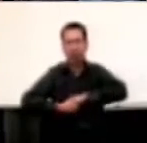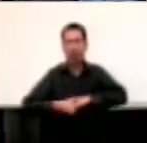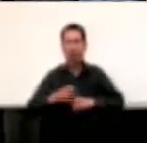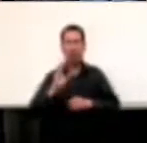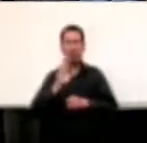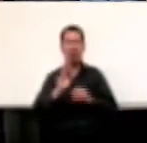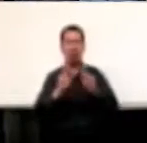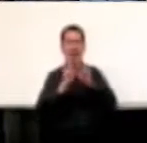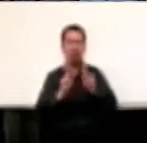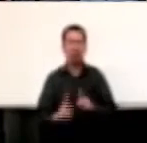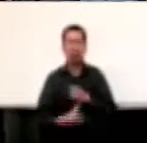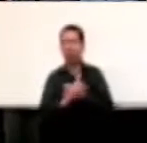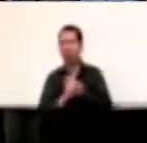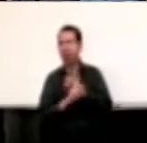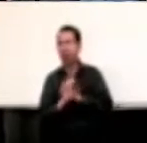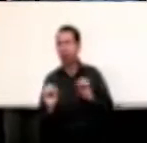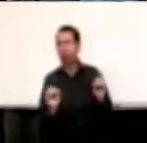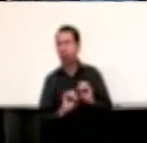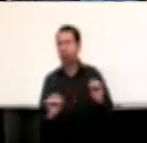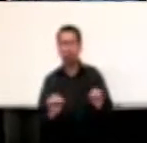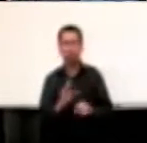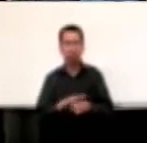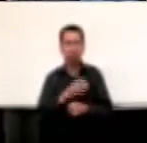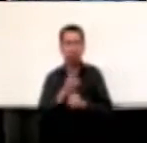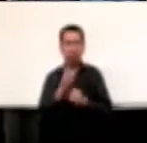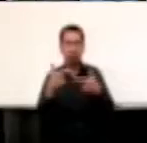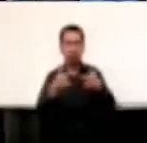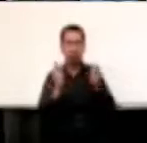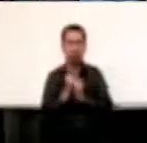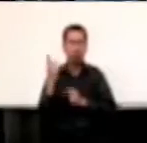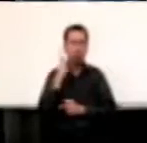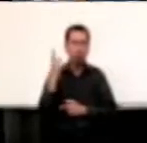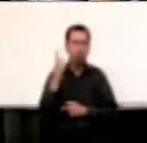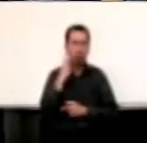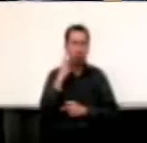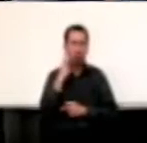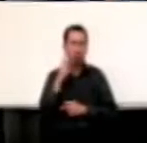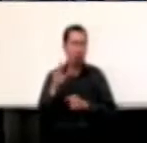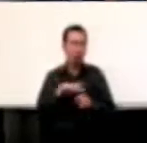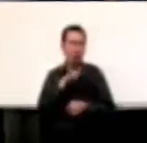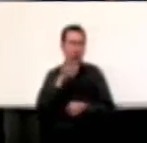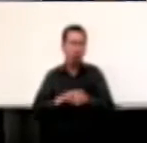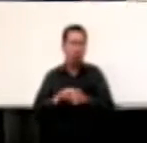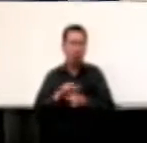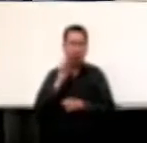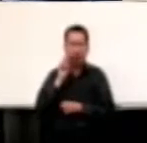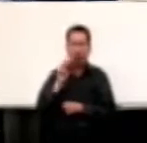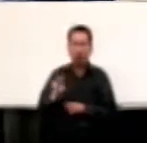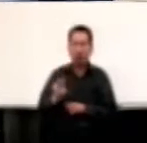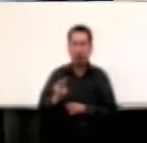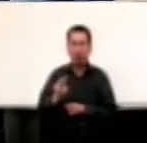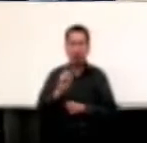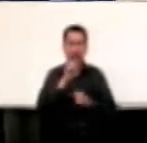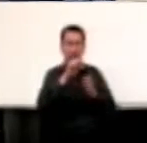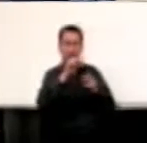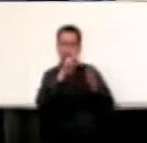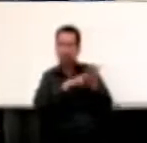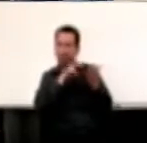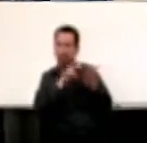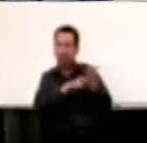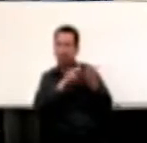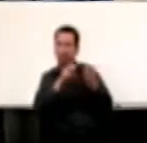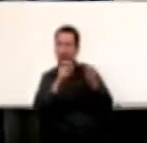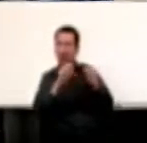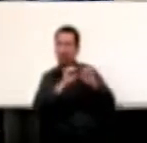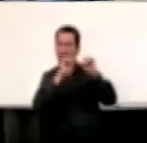legislativo. La idea de que los partidos políticos de manera informal, sin modificar el sistema electoral, pudieran ponerse de